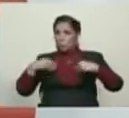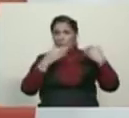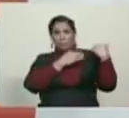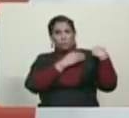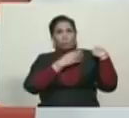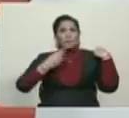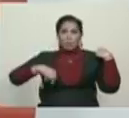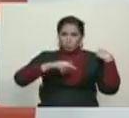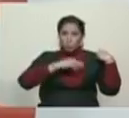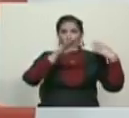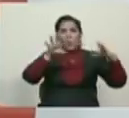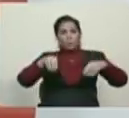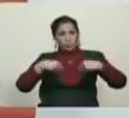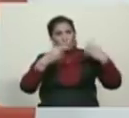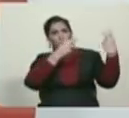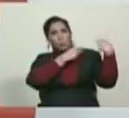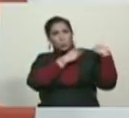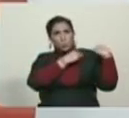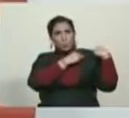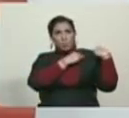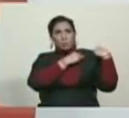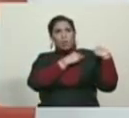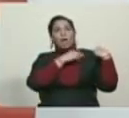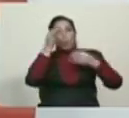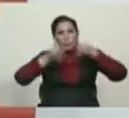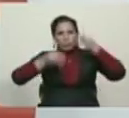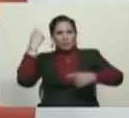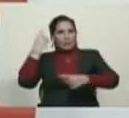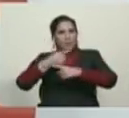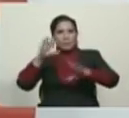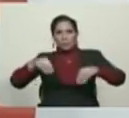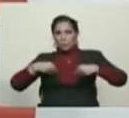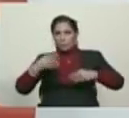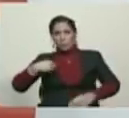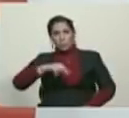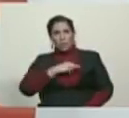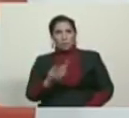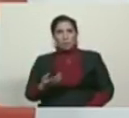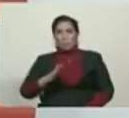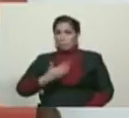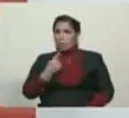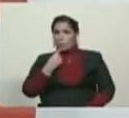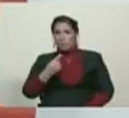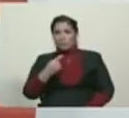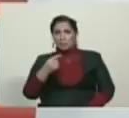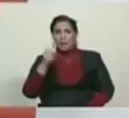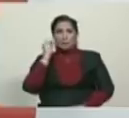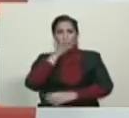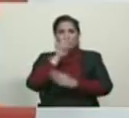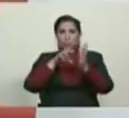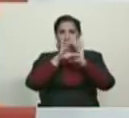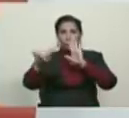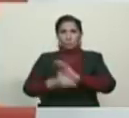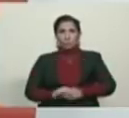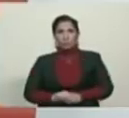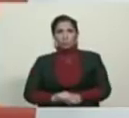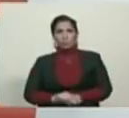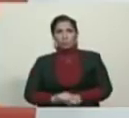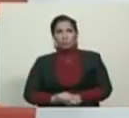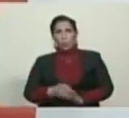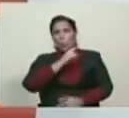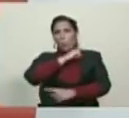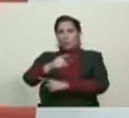la justicia debe asumir la nuestra. Yo puedo decir, la Asamblea Nacional Constituyente